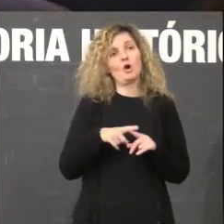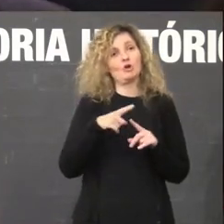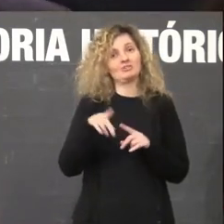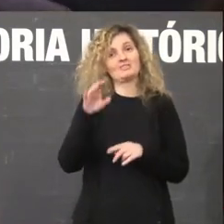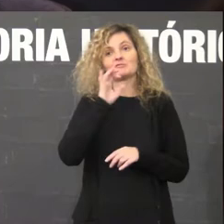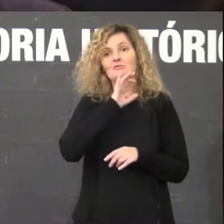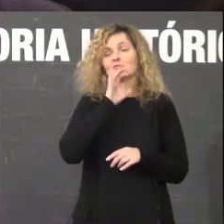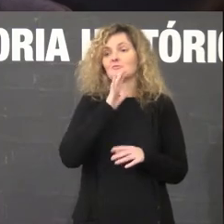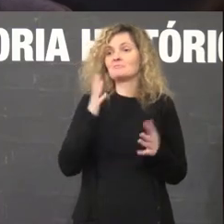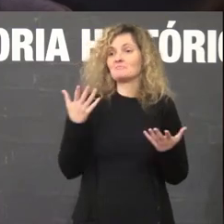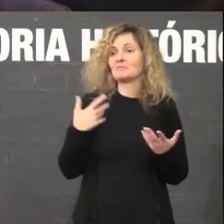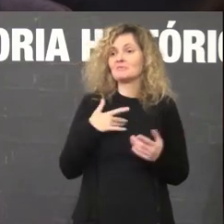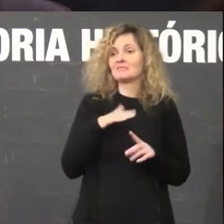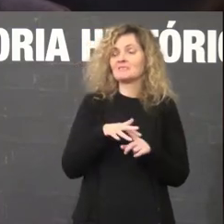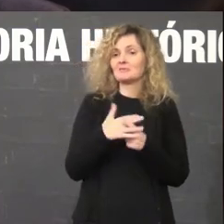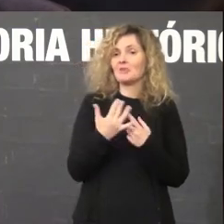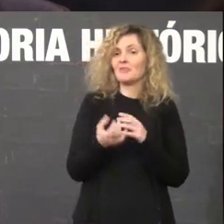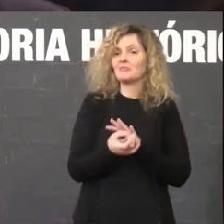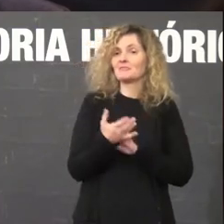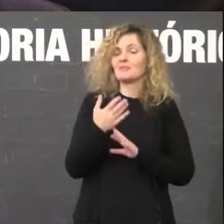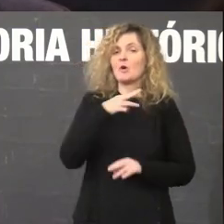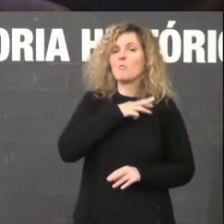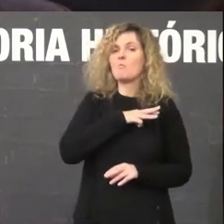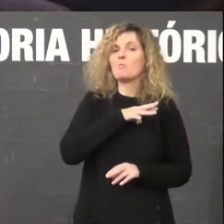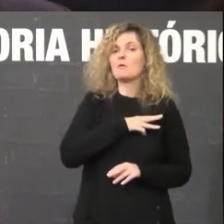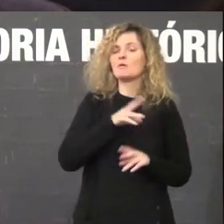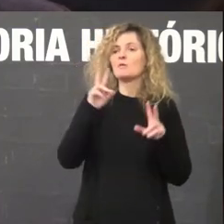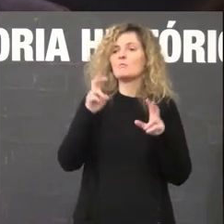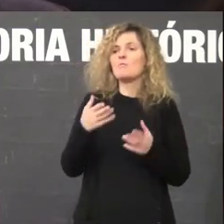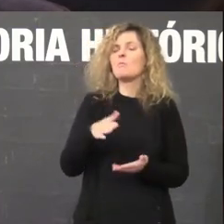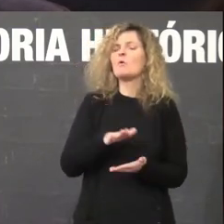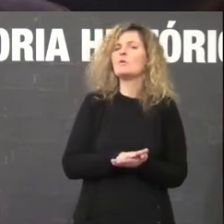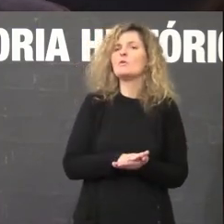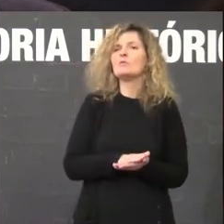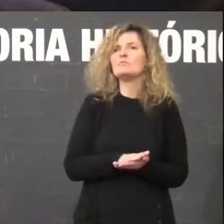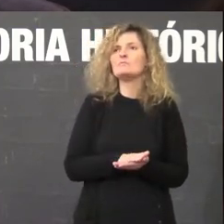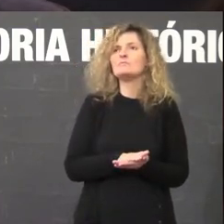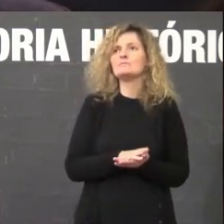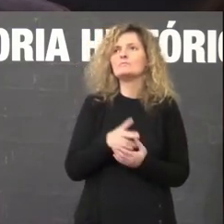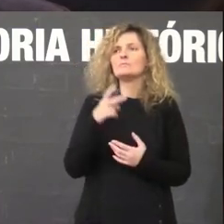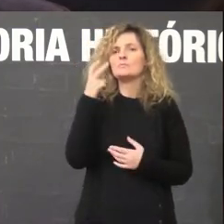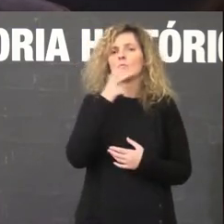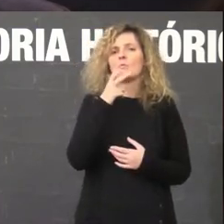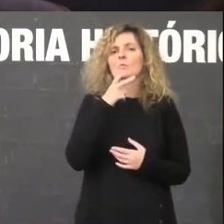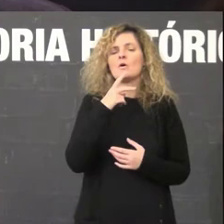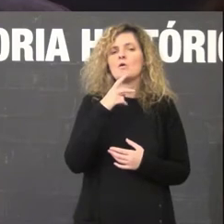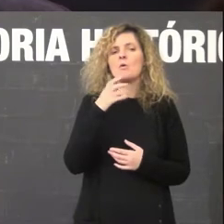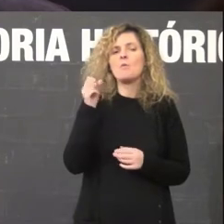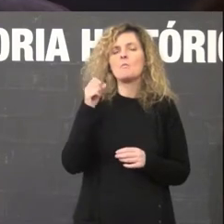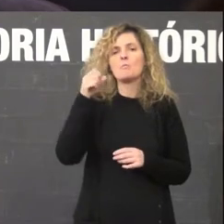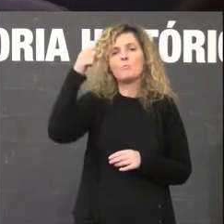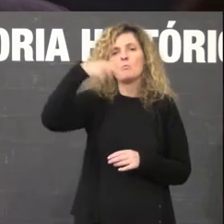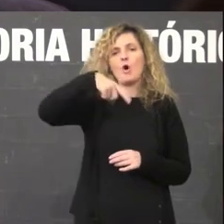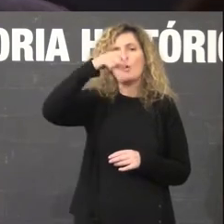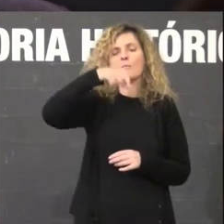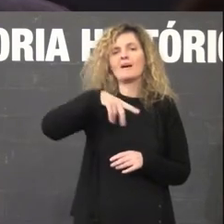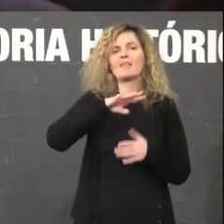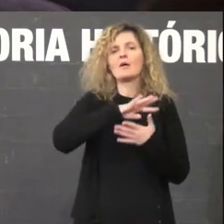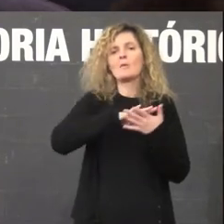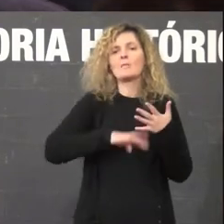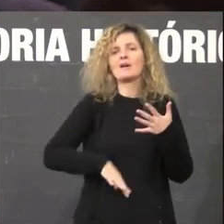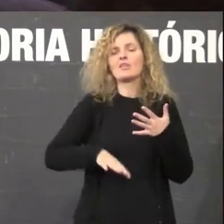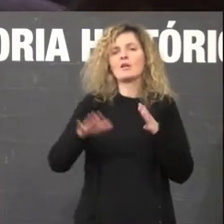curiosas que acontecen. Un masón que foi, que morreu durante un bombardeo en